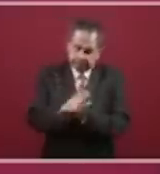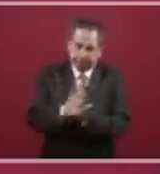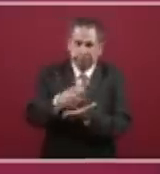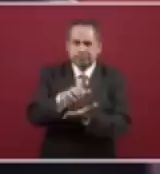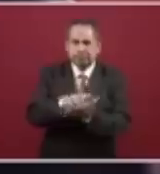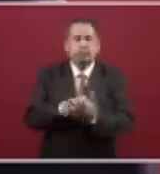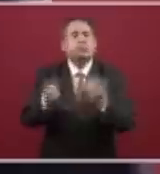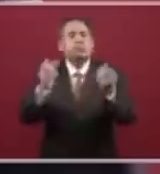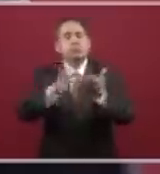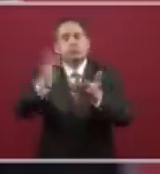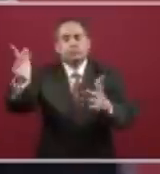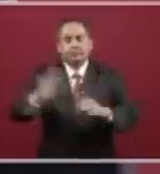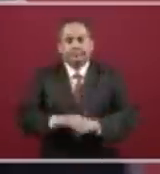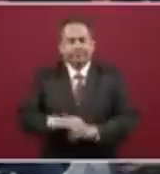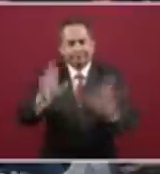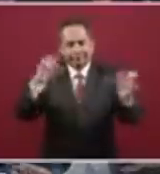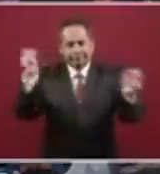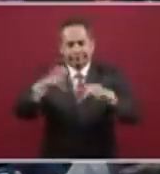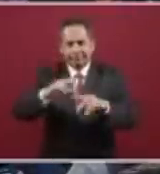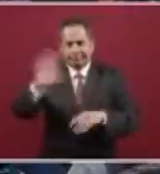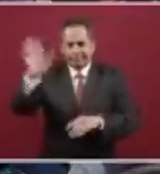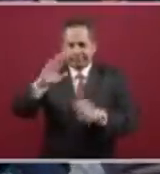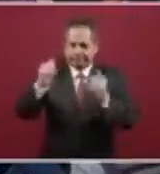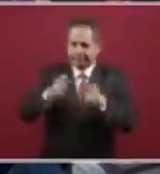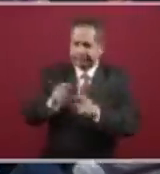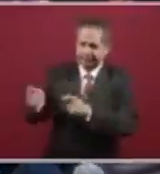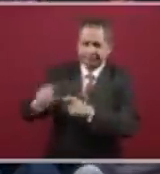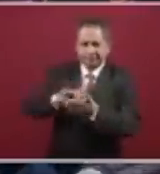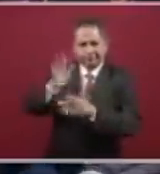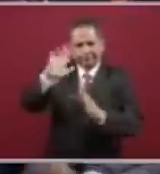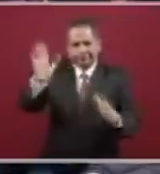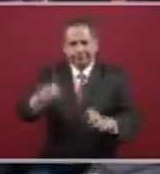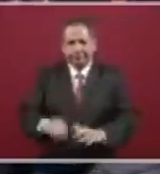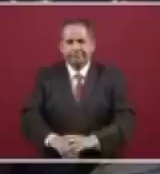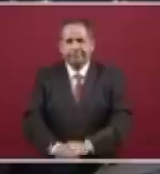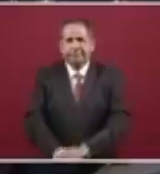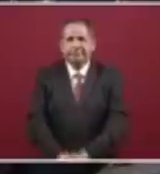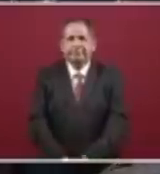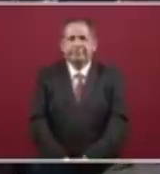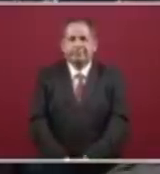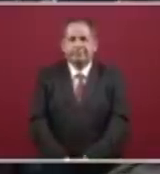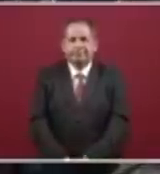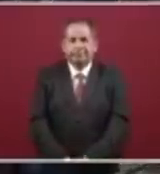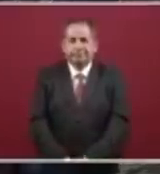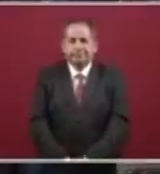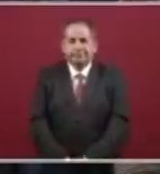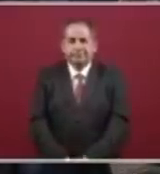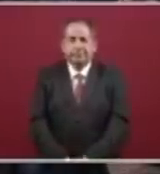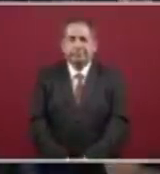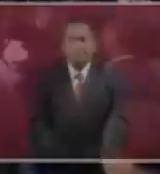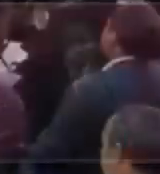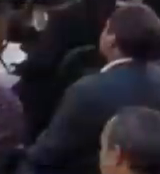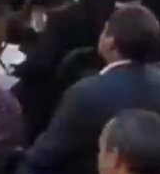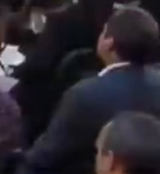muchas gracias nos vemos que dejamos al ingeniero como ustedes